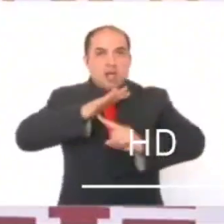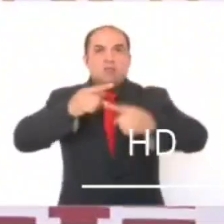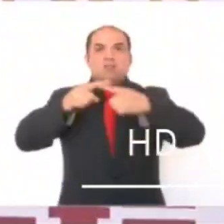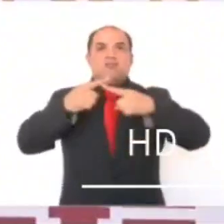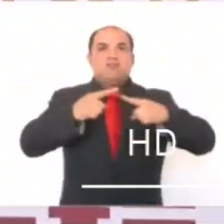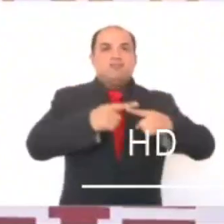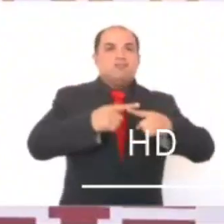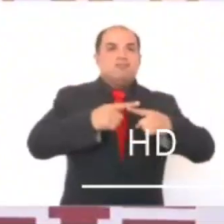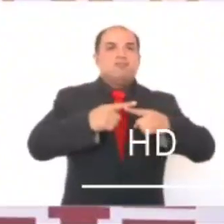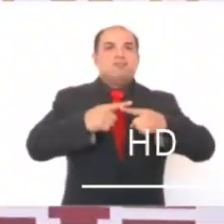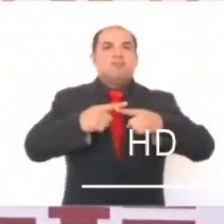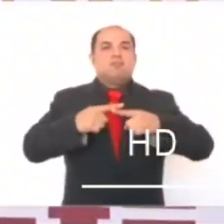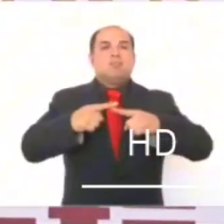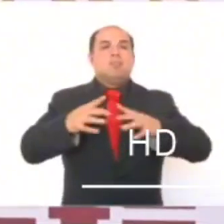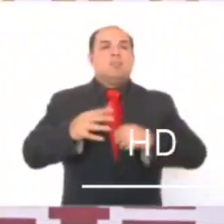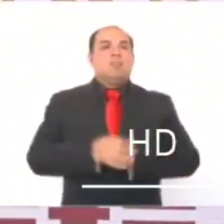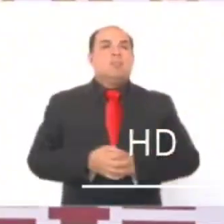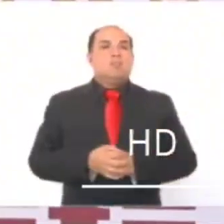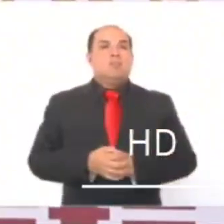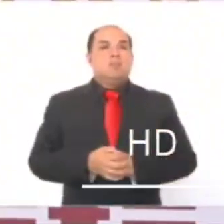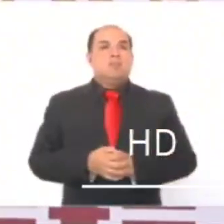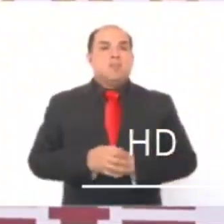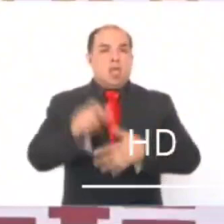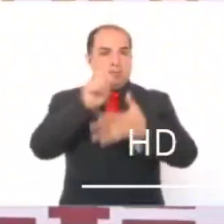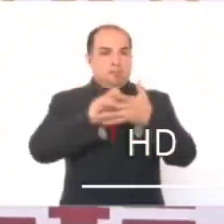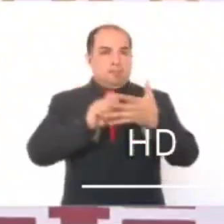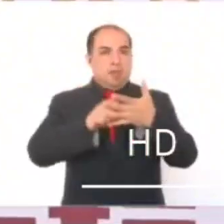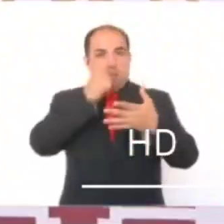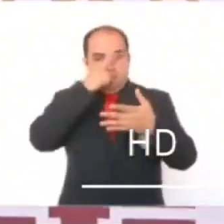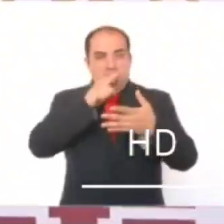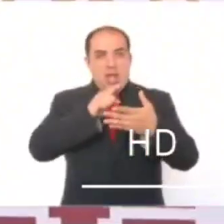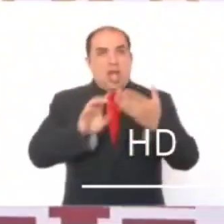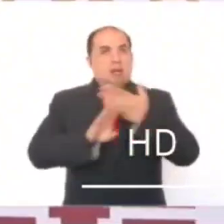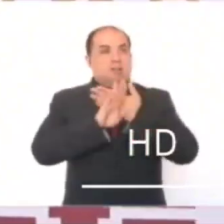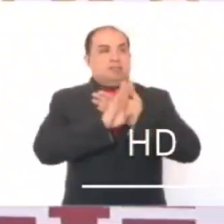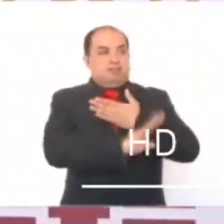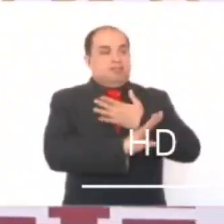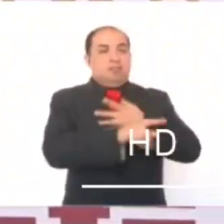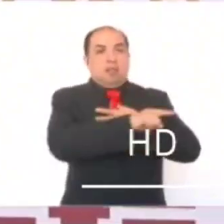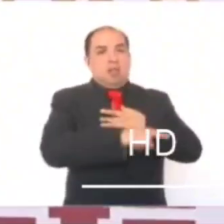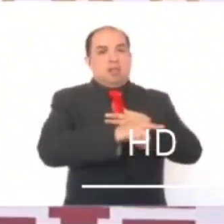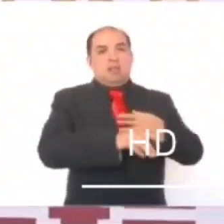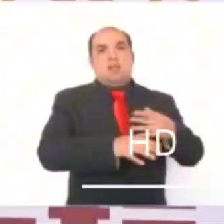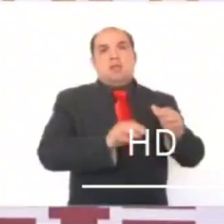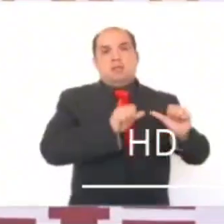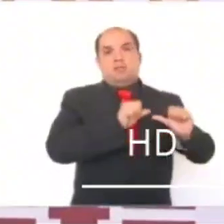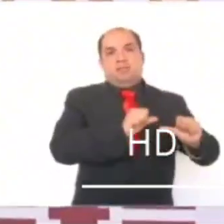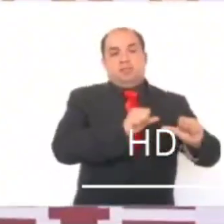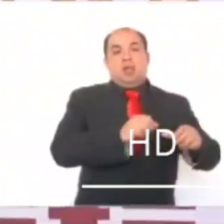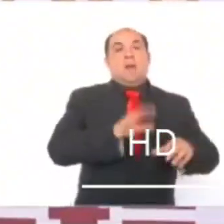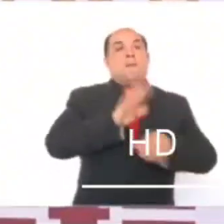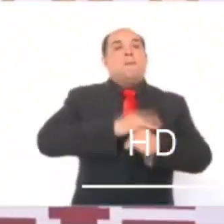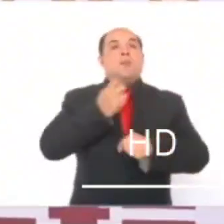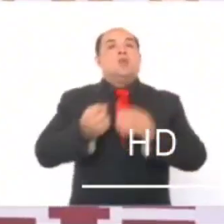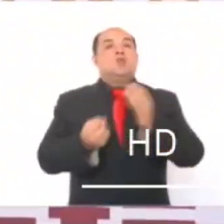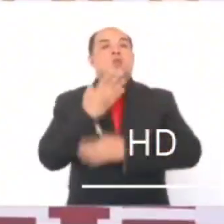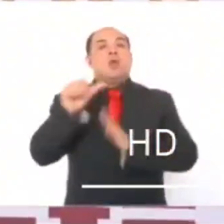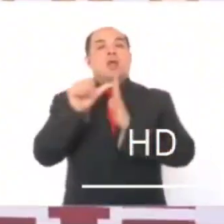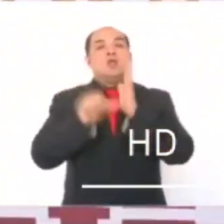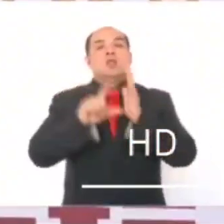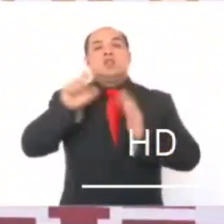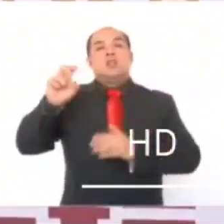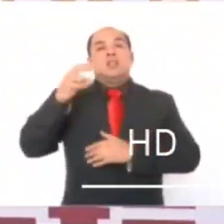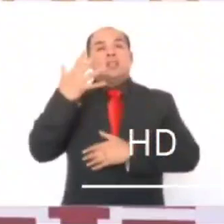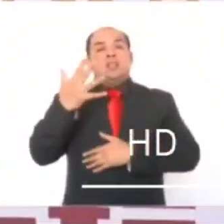Se trata de evitar la impunidad. Por eso, el nuevo artículo 135 bis